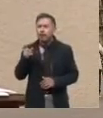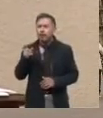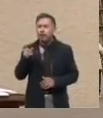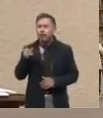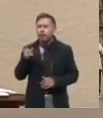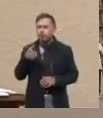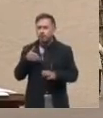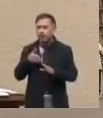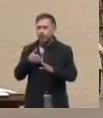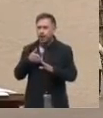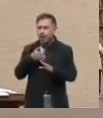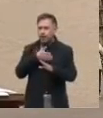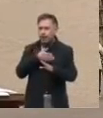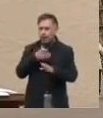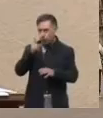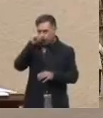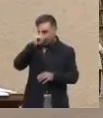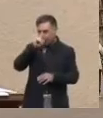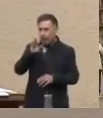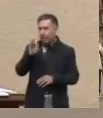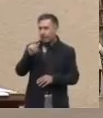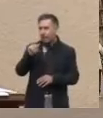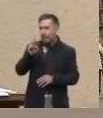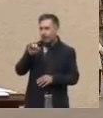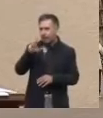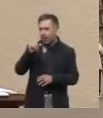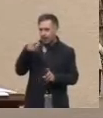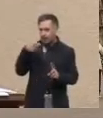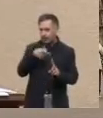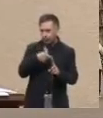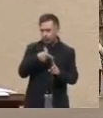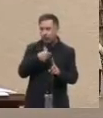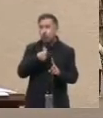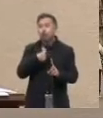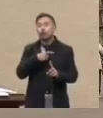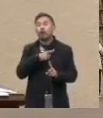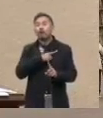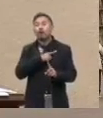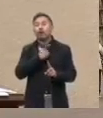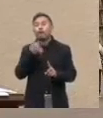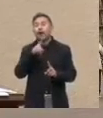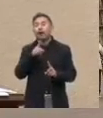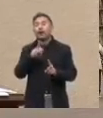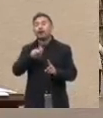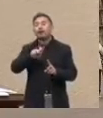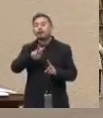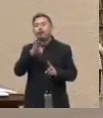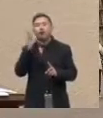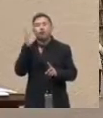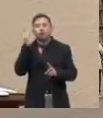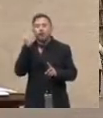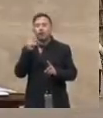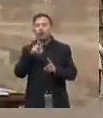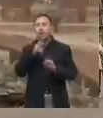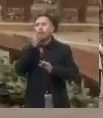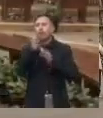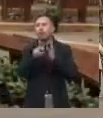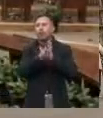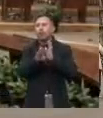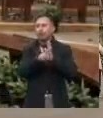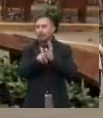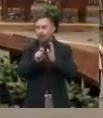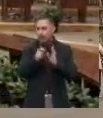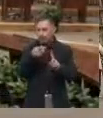como lo había señalado consejera Favela, estábamos refiriendo no solamente a la sanción de los promocionales, pero la sanción económica, que es a lo